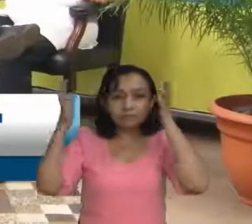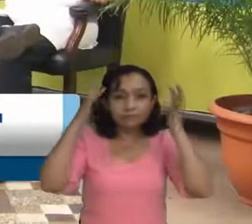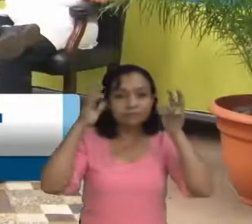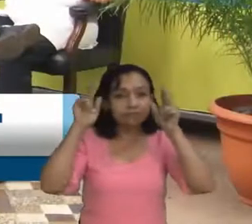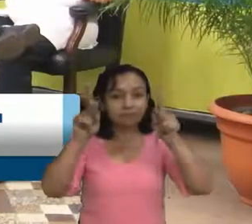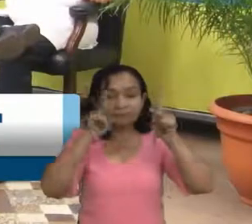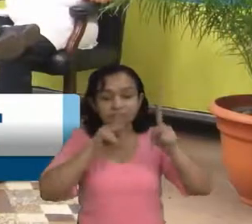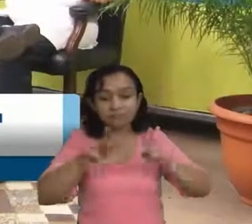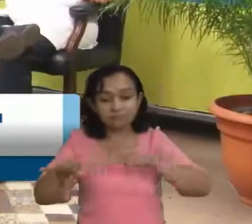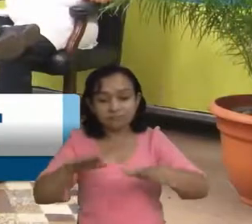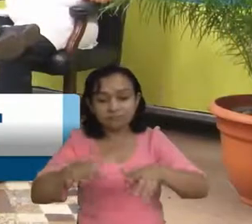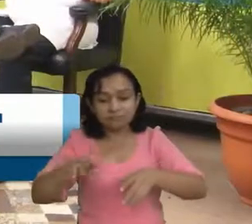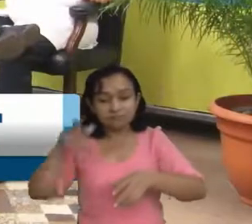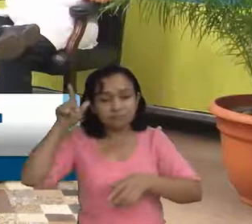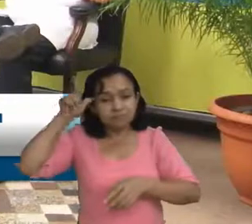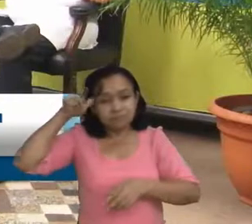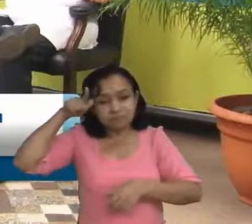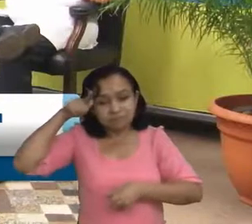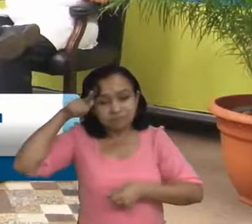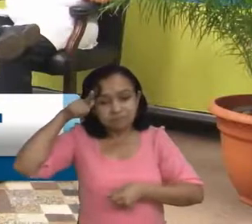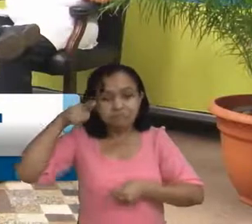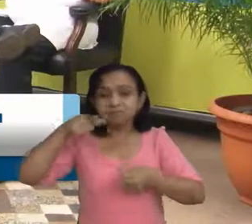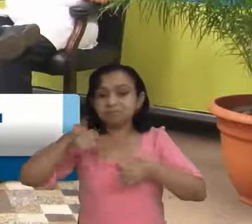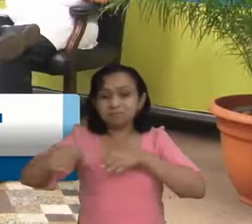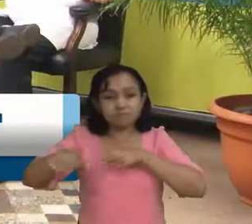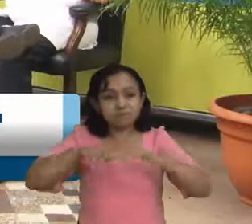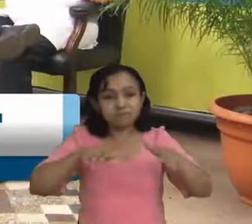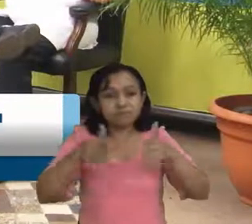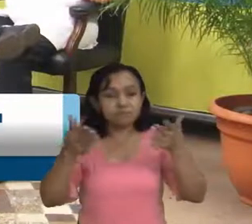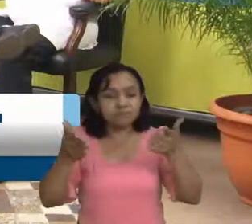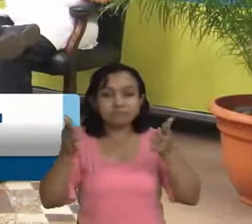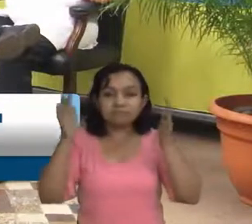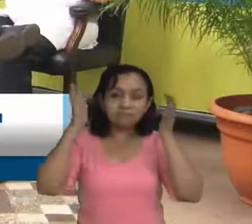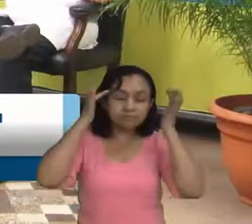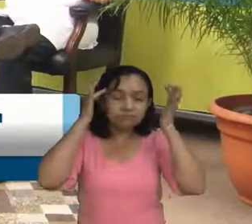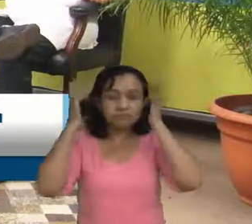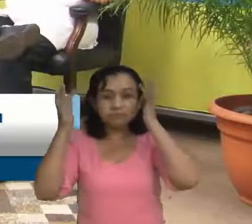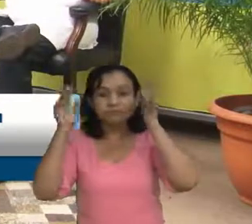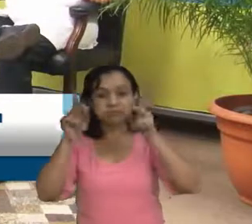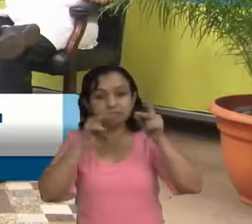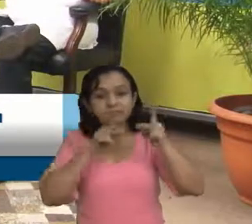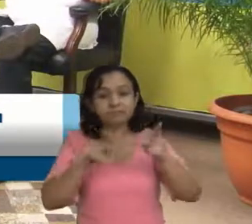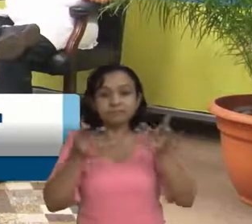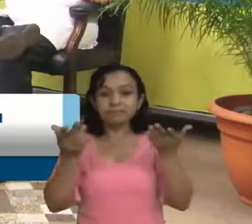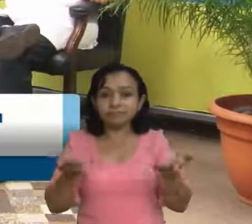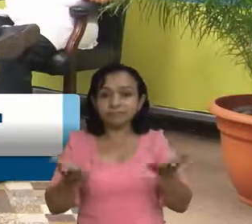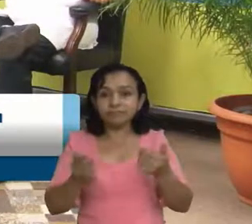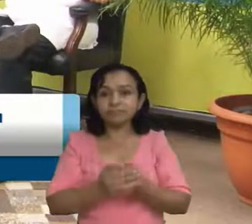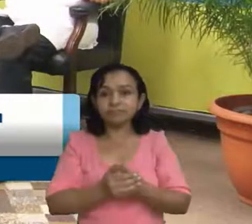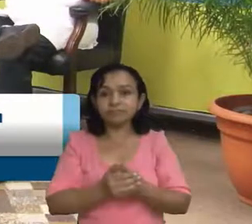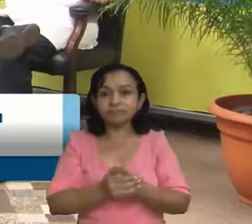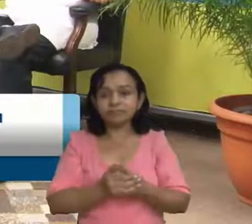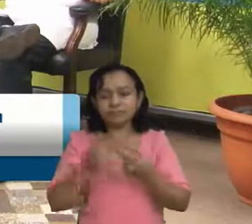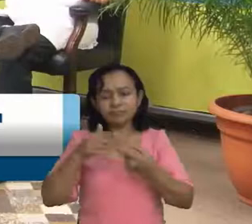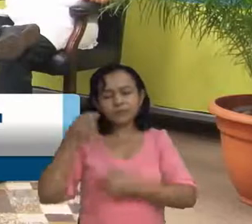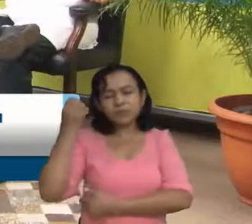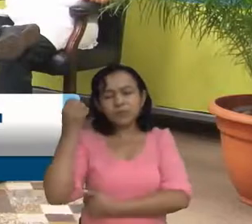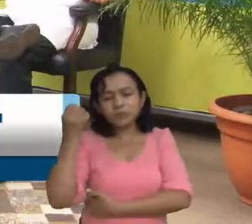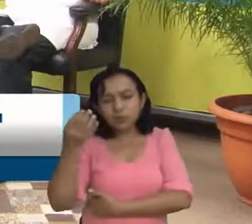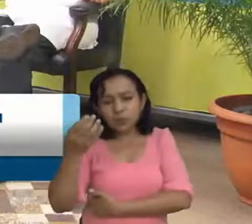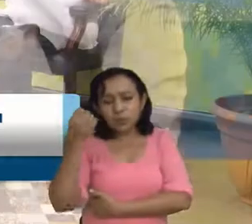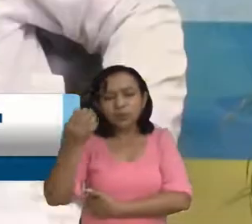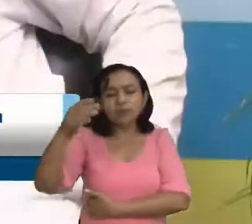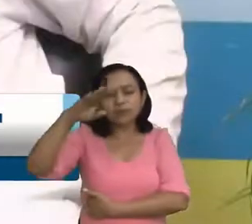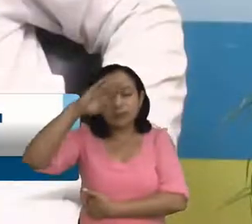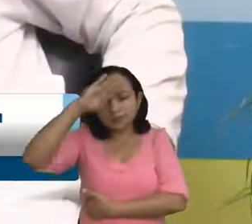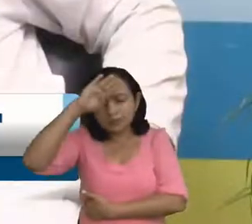obstruida en ambos lados y que no puede orinar. O sea, es muy difícil. Sí, el problema es psicológico, que esto sumado al dolor, a la fiebre,